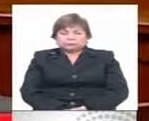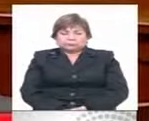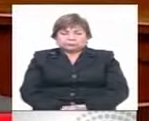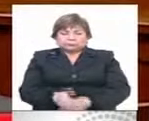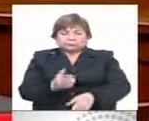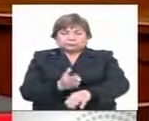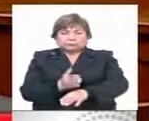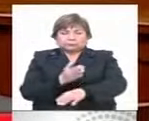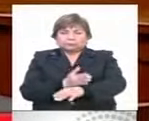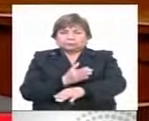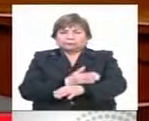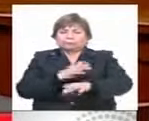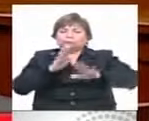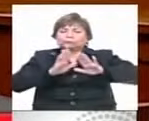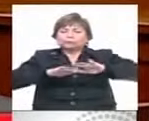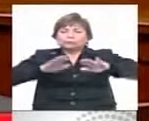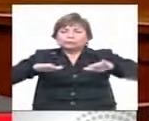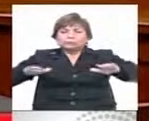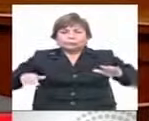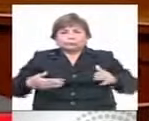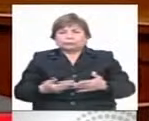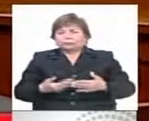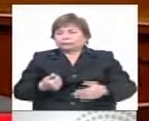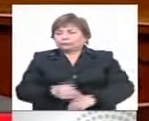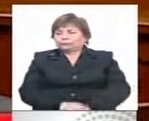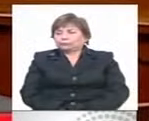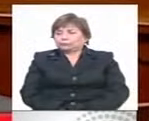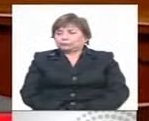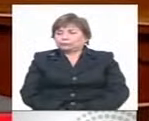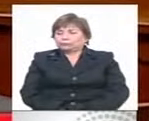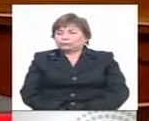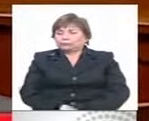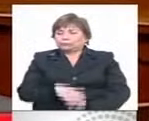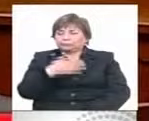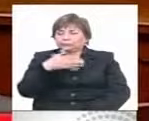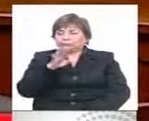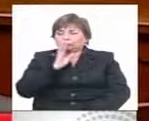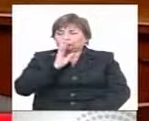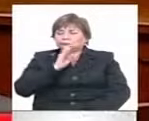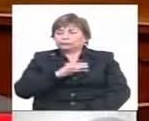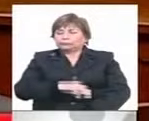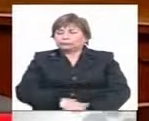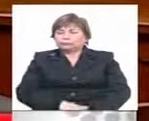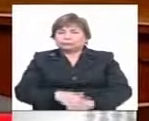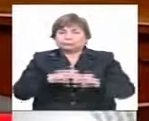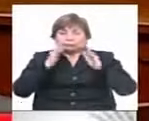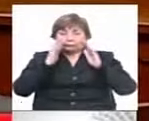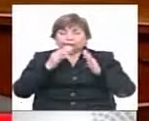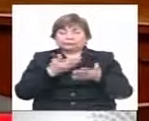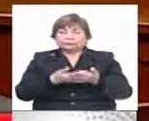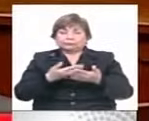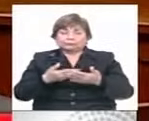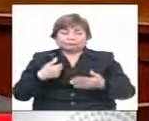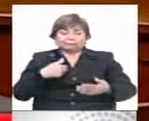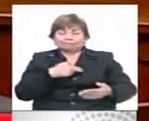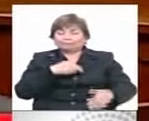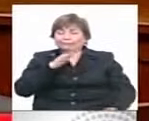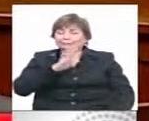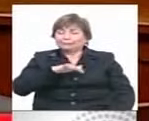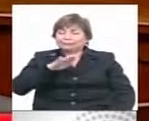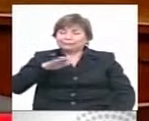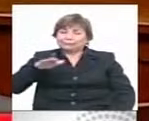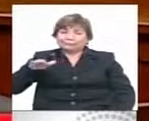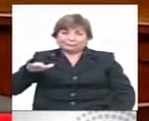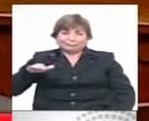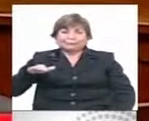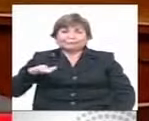Desarrollo infantil temprano. Como ya se ha mencionado, la atención hacia nuestros niños es